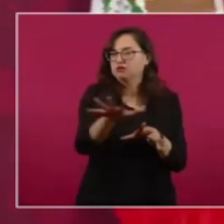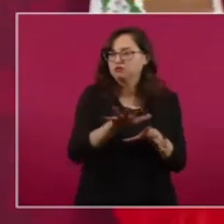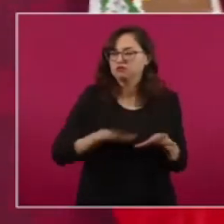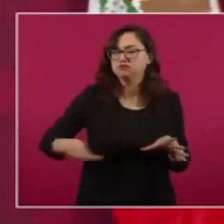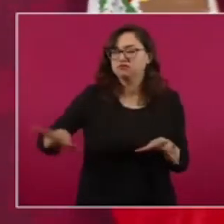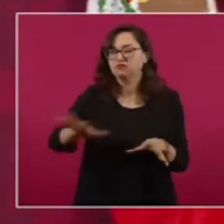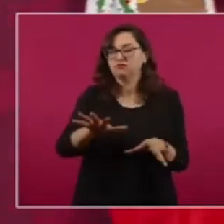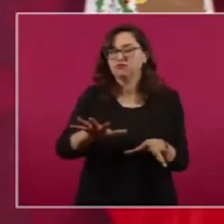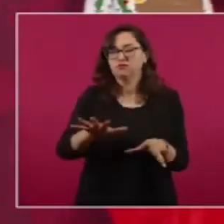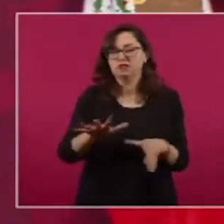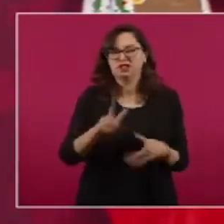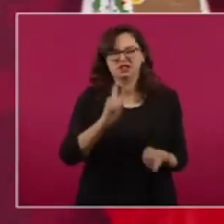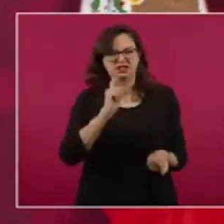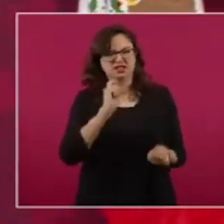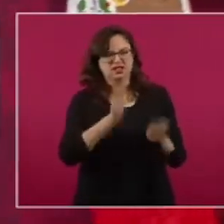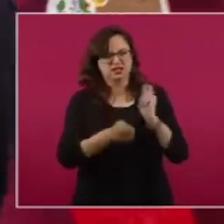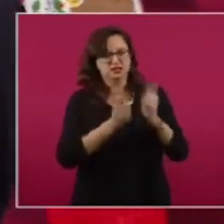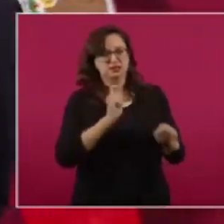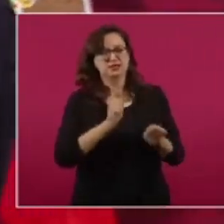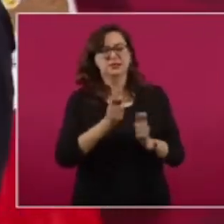lo que quiere,